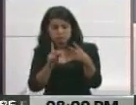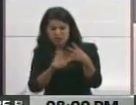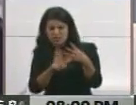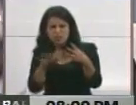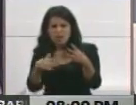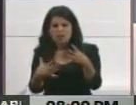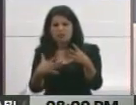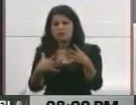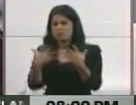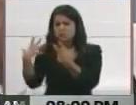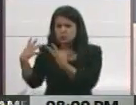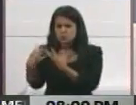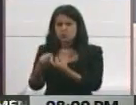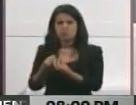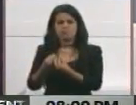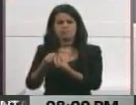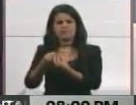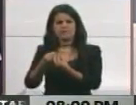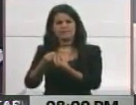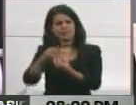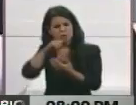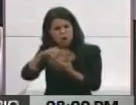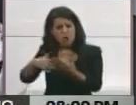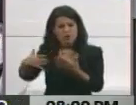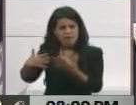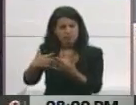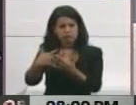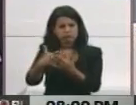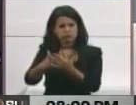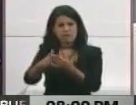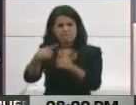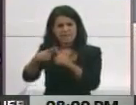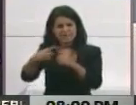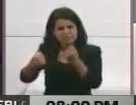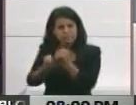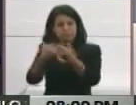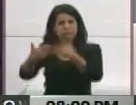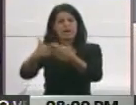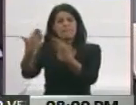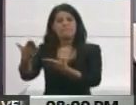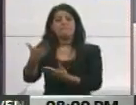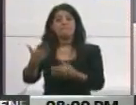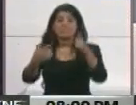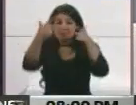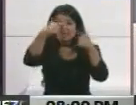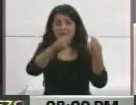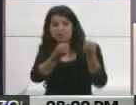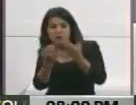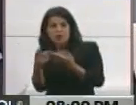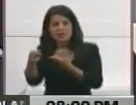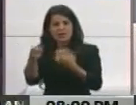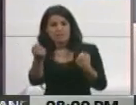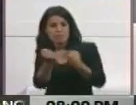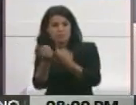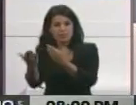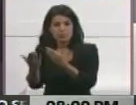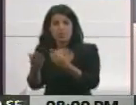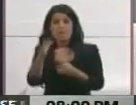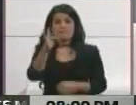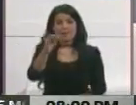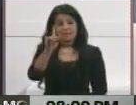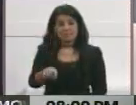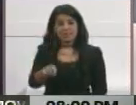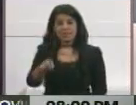histórico axiológico valorativo que deja el presidente Chávez pero más allá de eso están las